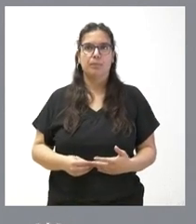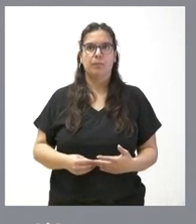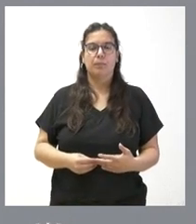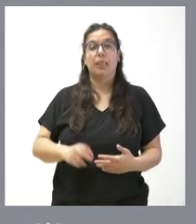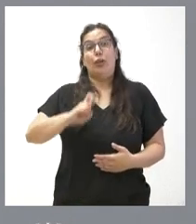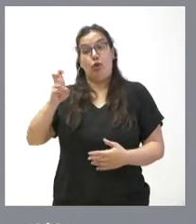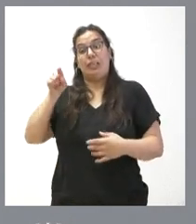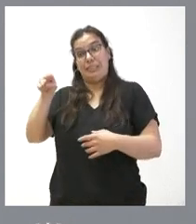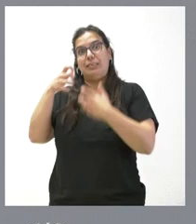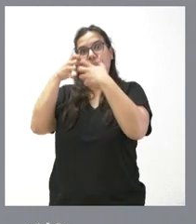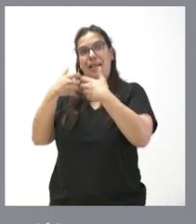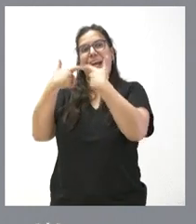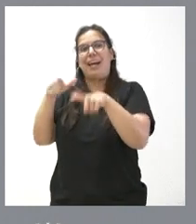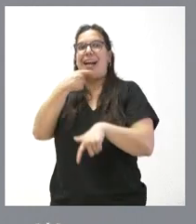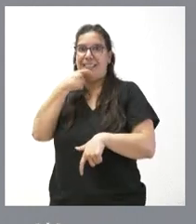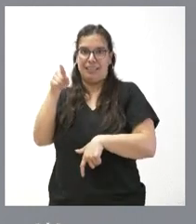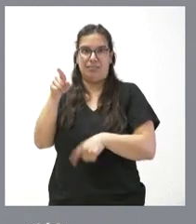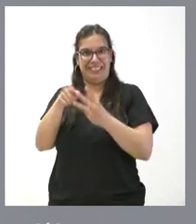hablando, que es una vinculada al sector de la galleta.